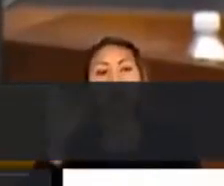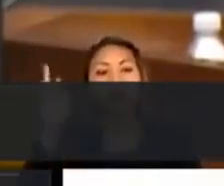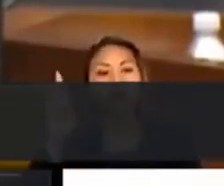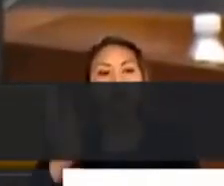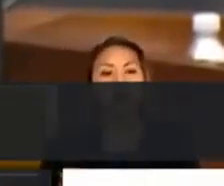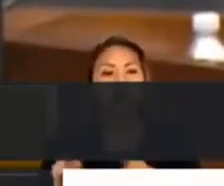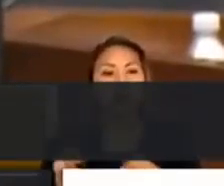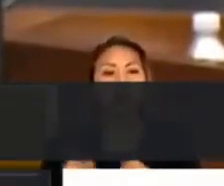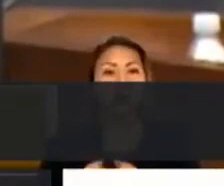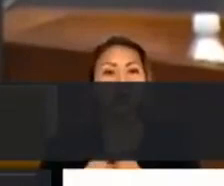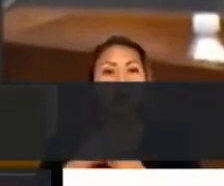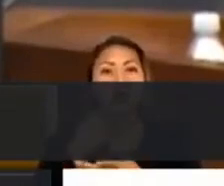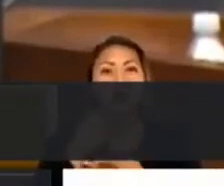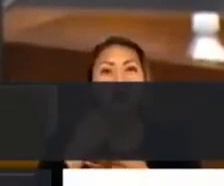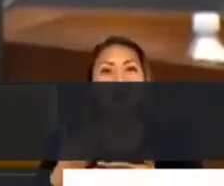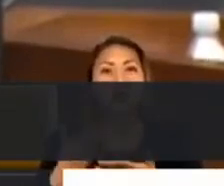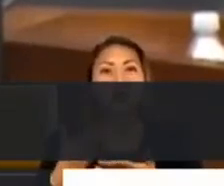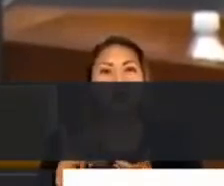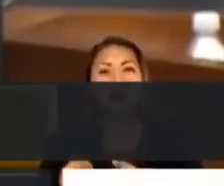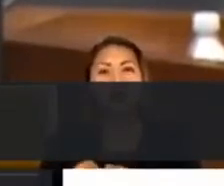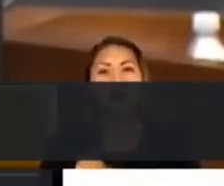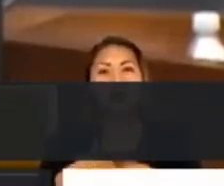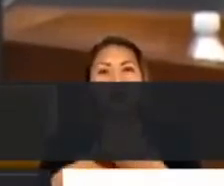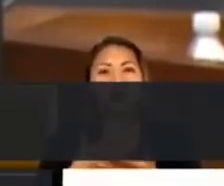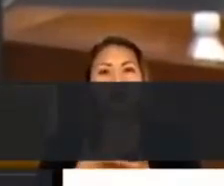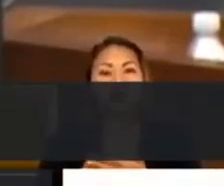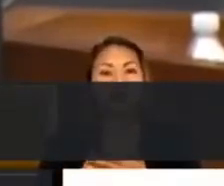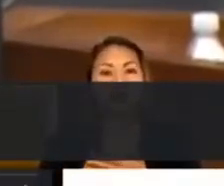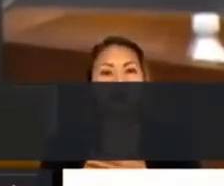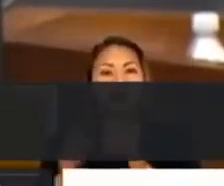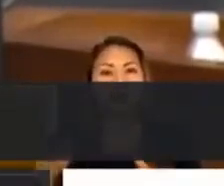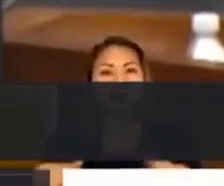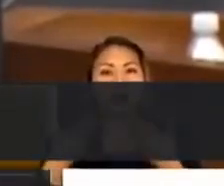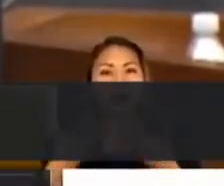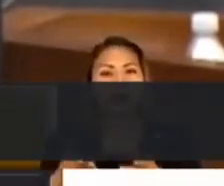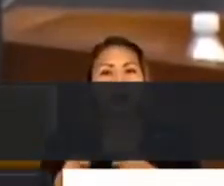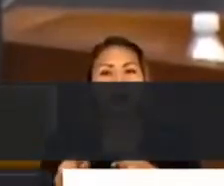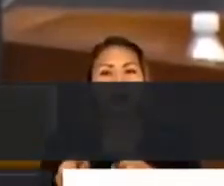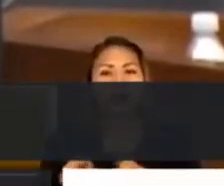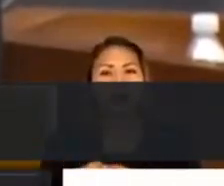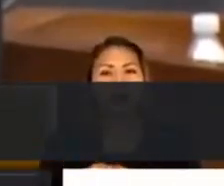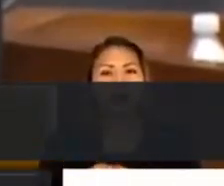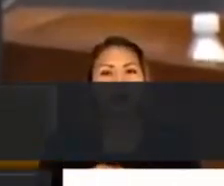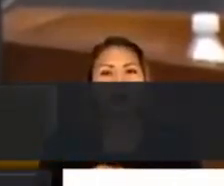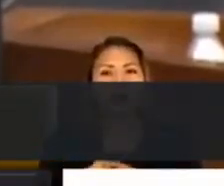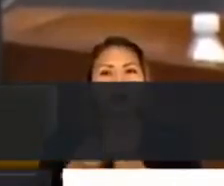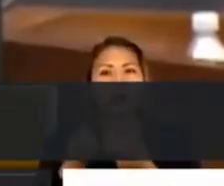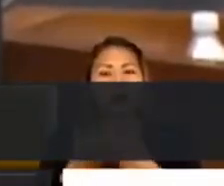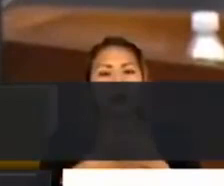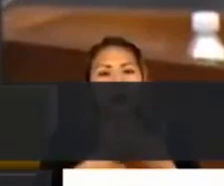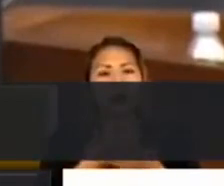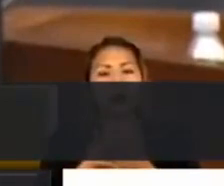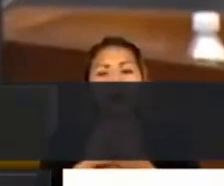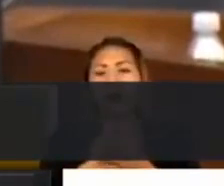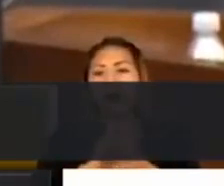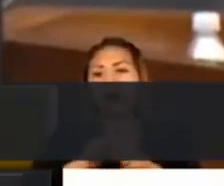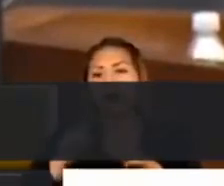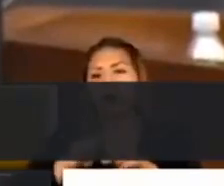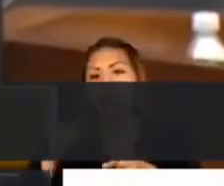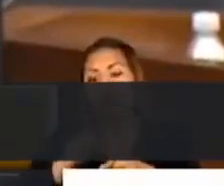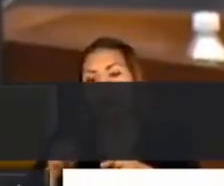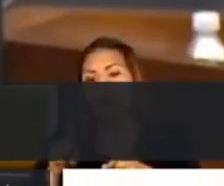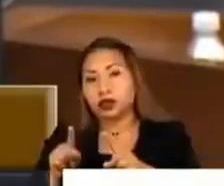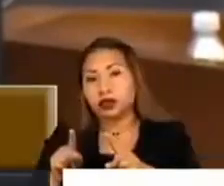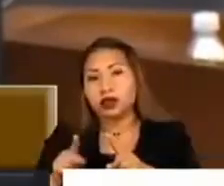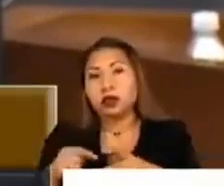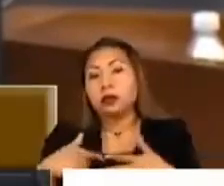los estudiantes del sector público educativo y sin embargo en panamá estoy seguro que no estamos listos para cada cargo y ancho del país